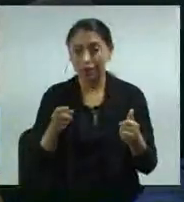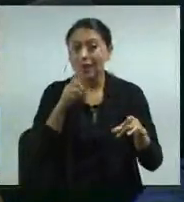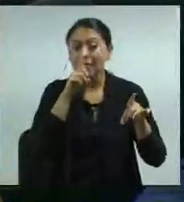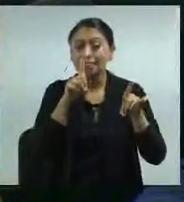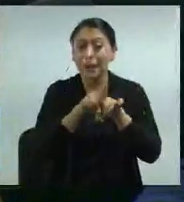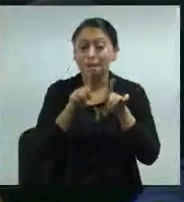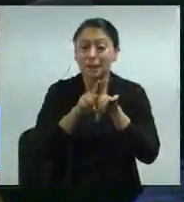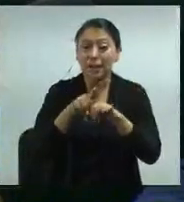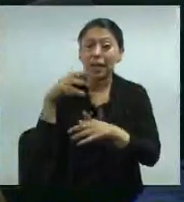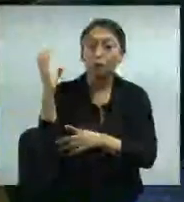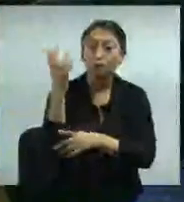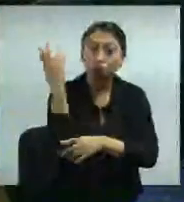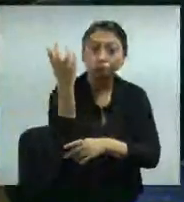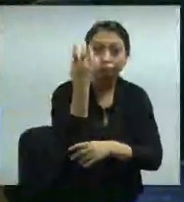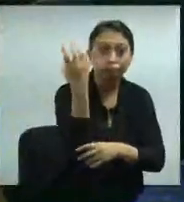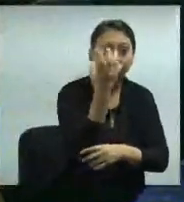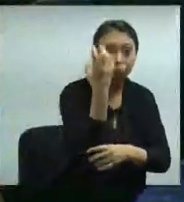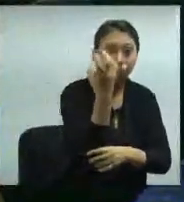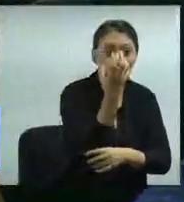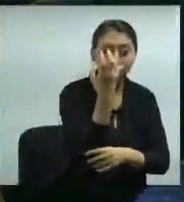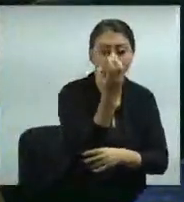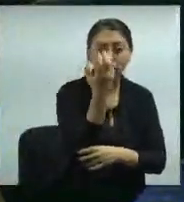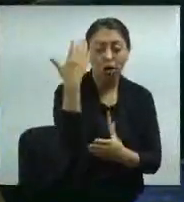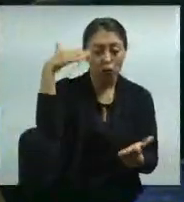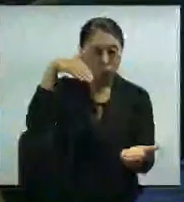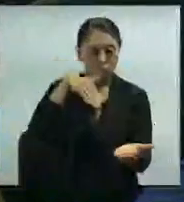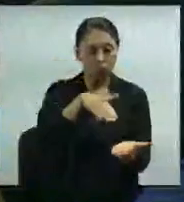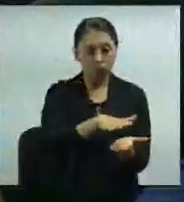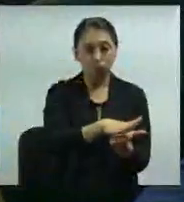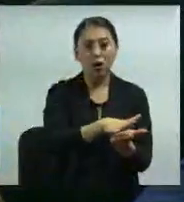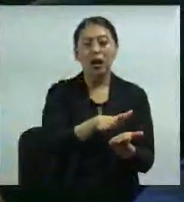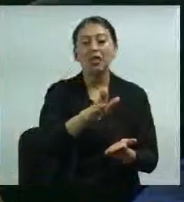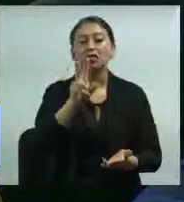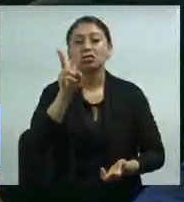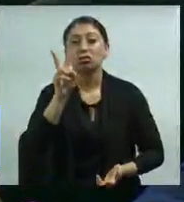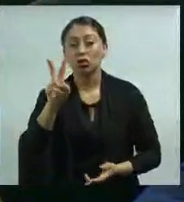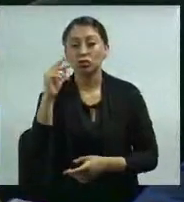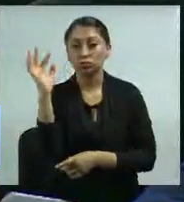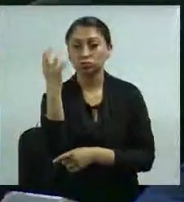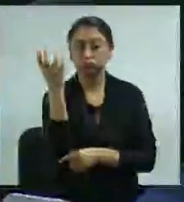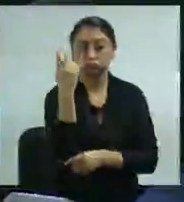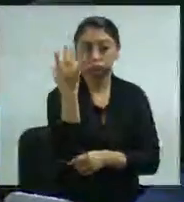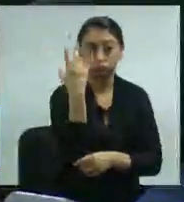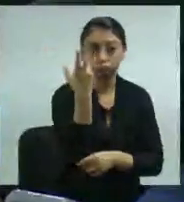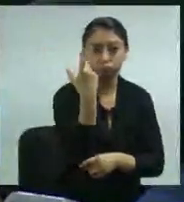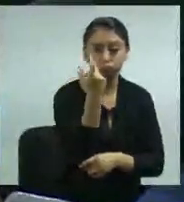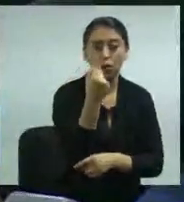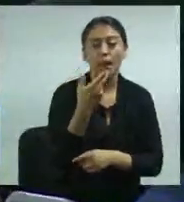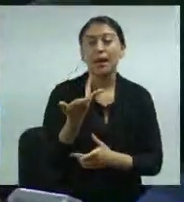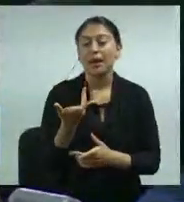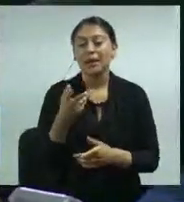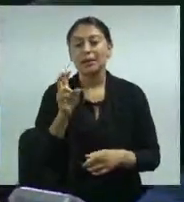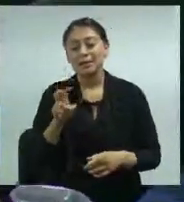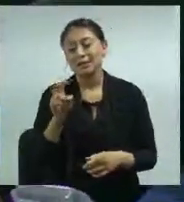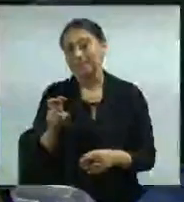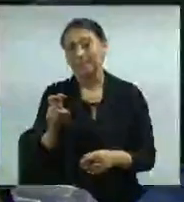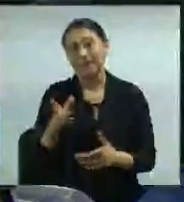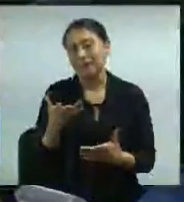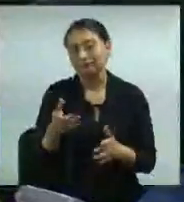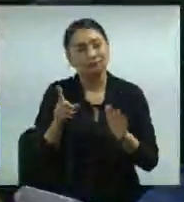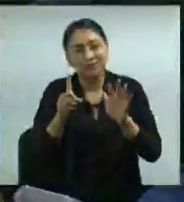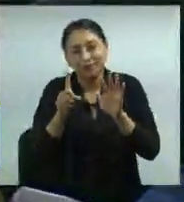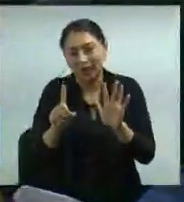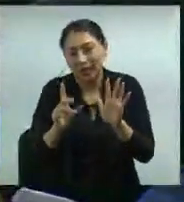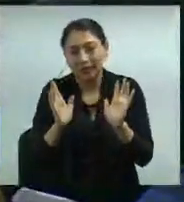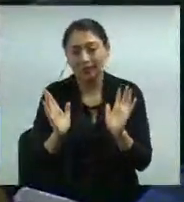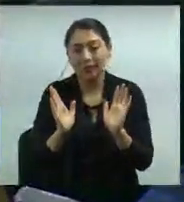helicópteros, la Fuerza Aérea tiene 2 helicópteros nada más y que ellos necesitaban por lo menos 6, pero es